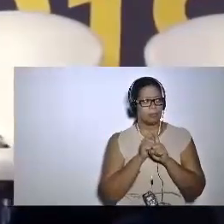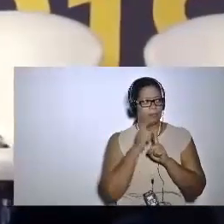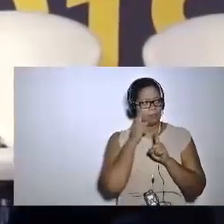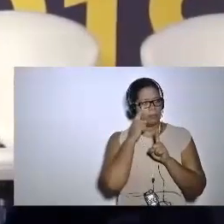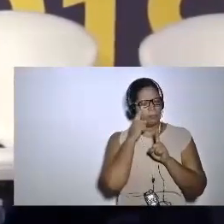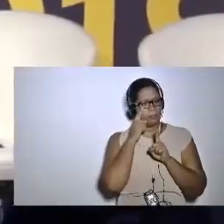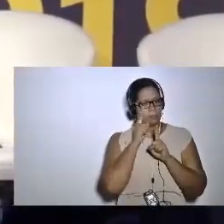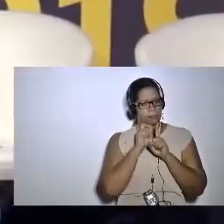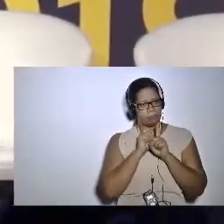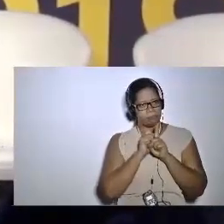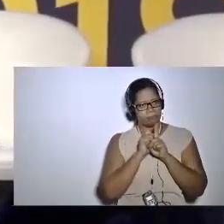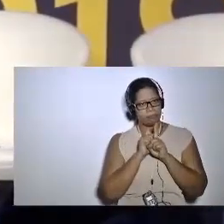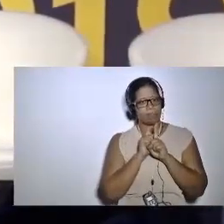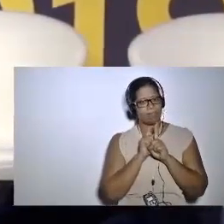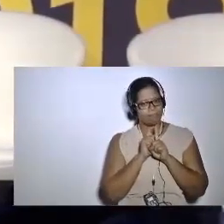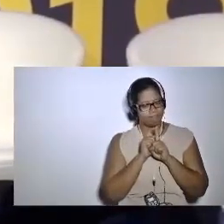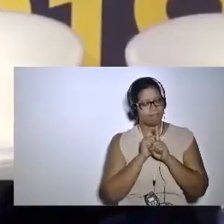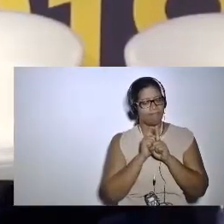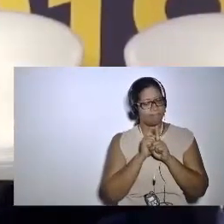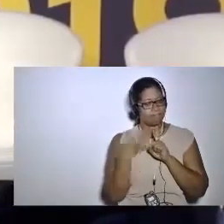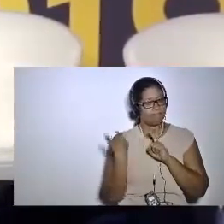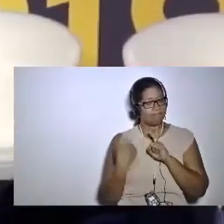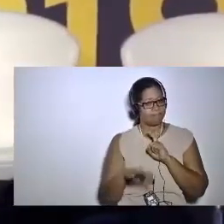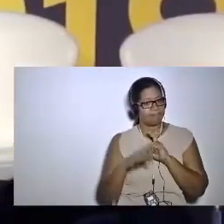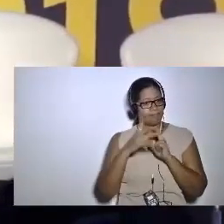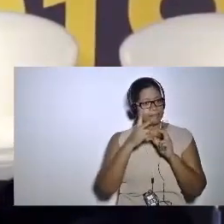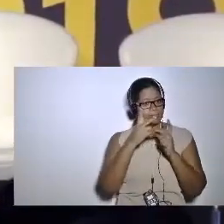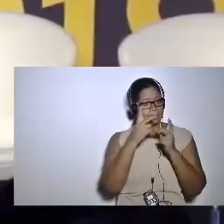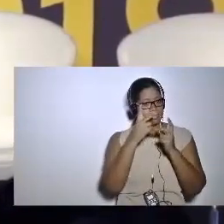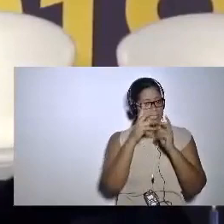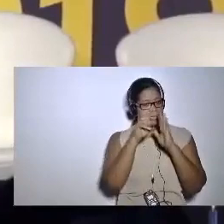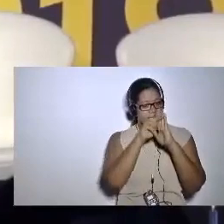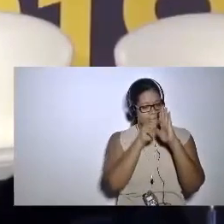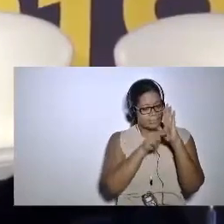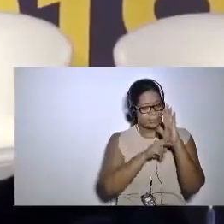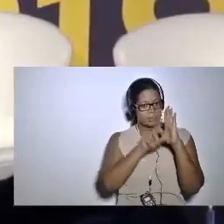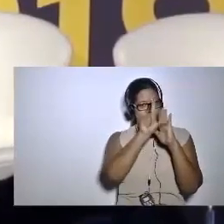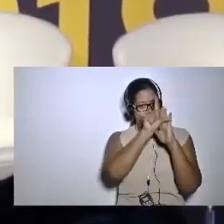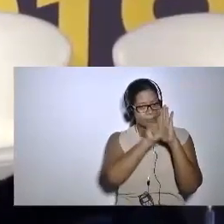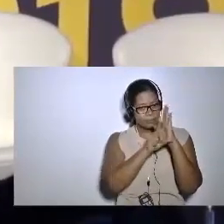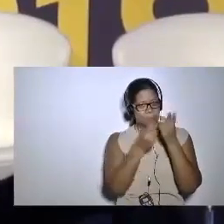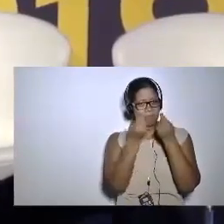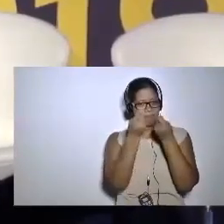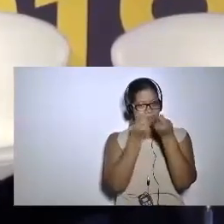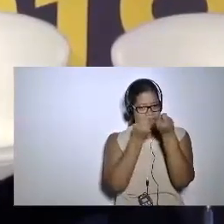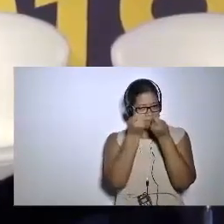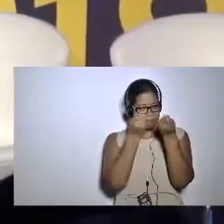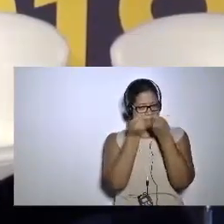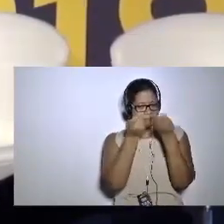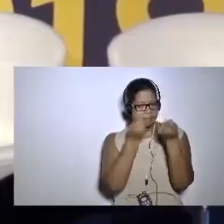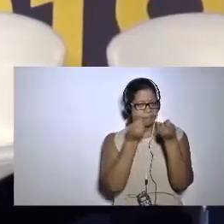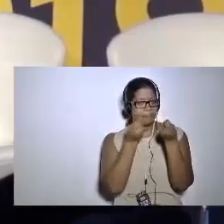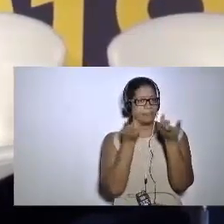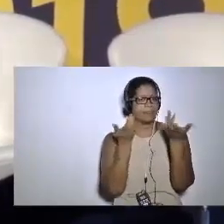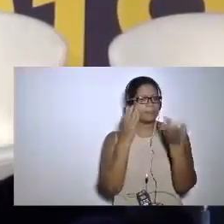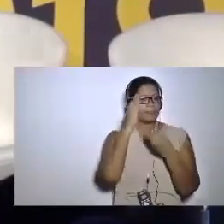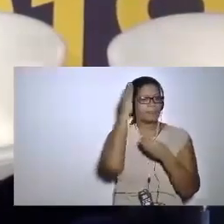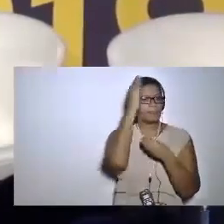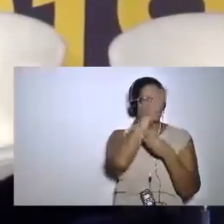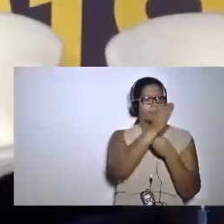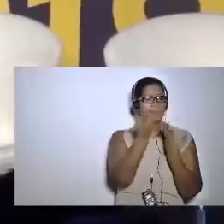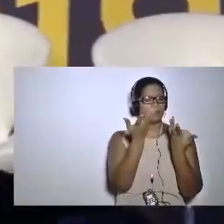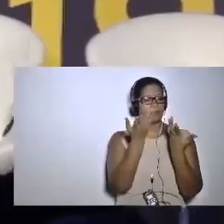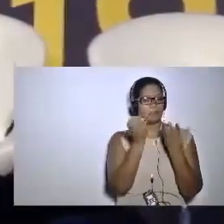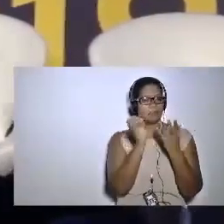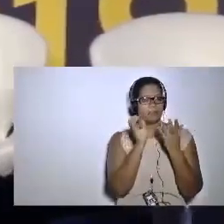acerca de lo que los desafíos regulatorios, pero también cuál institución y qué regulador vamos a